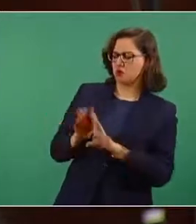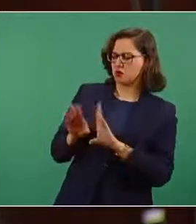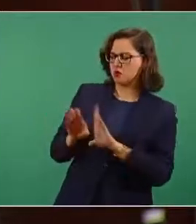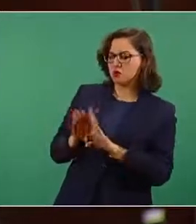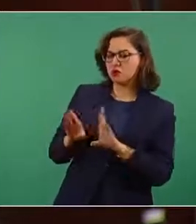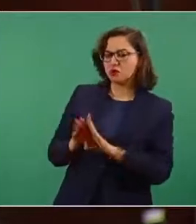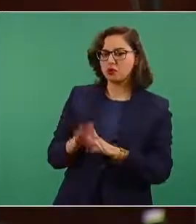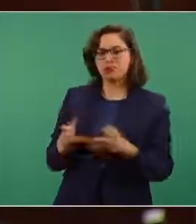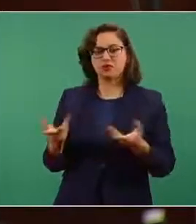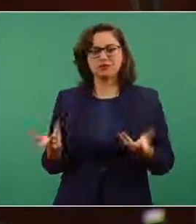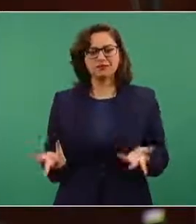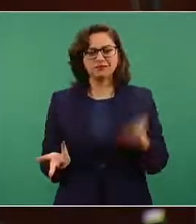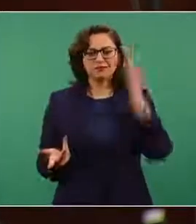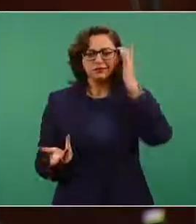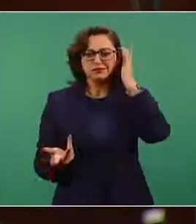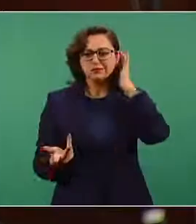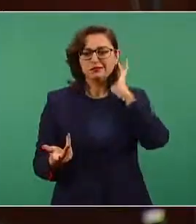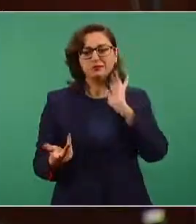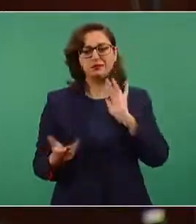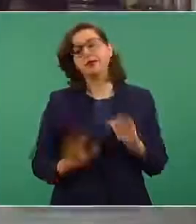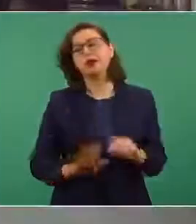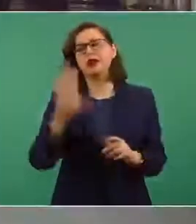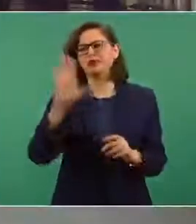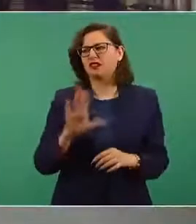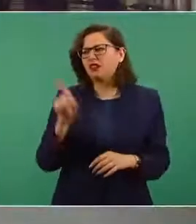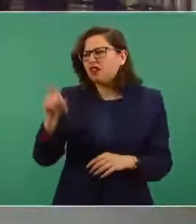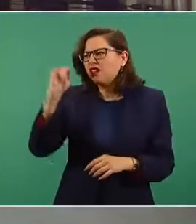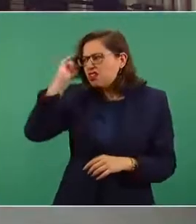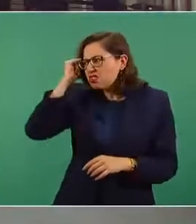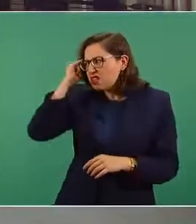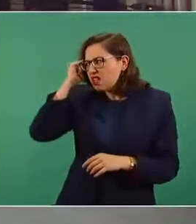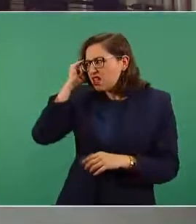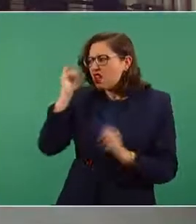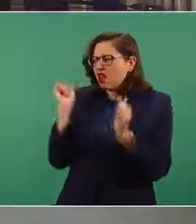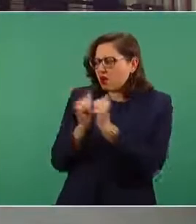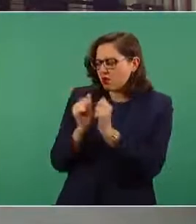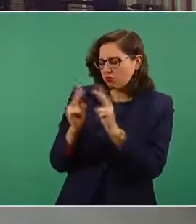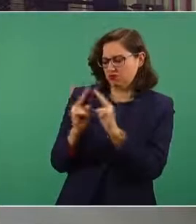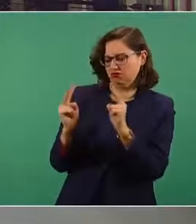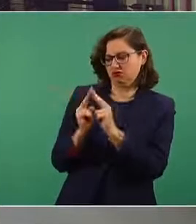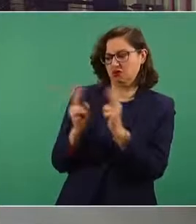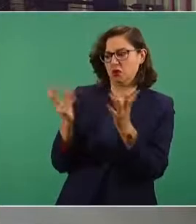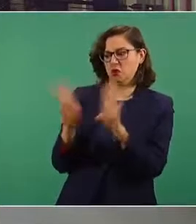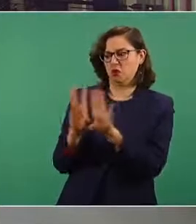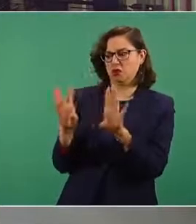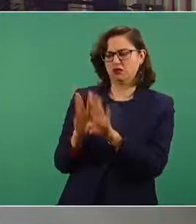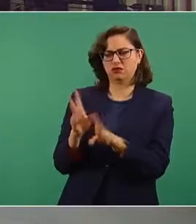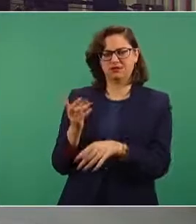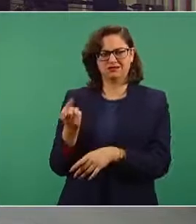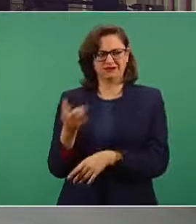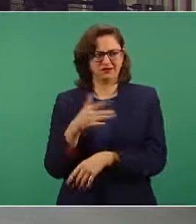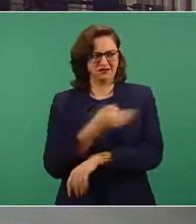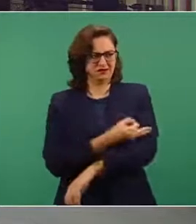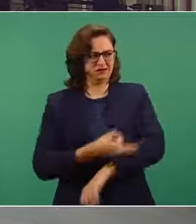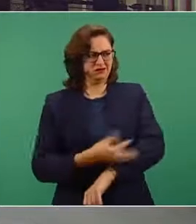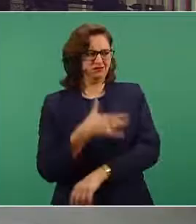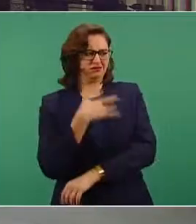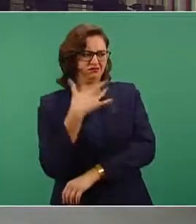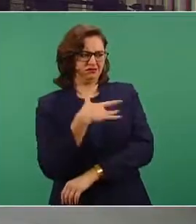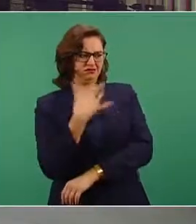lo que entiende la familia es que como un indígena mixteco puede traer una camioneta de ese tipo. Fue la indignación primera que tuvieron